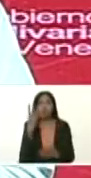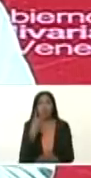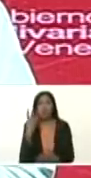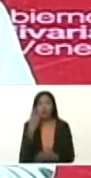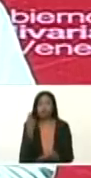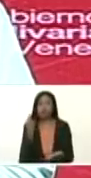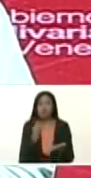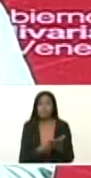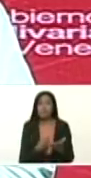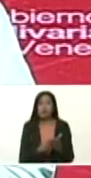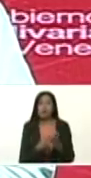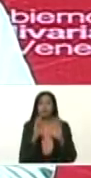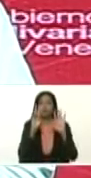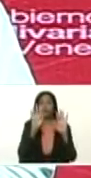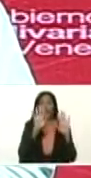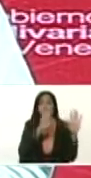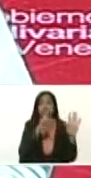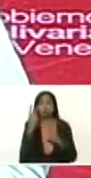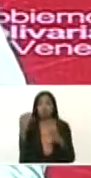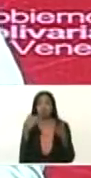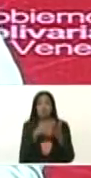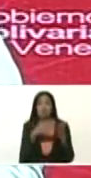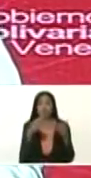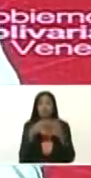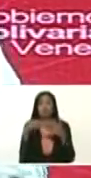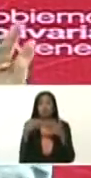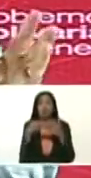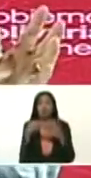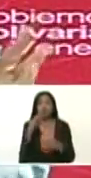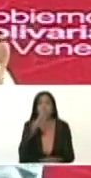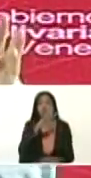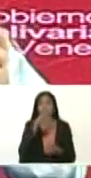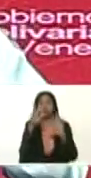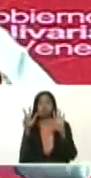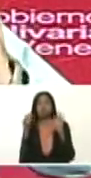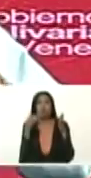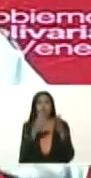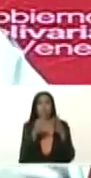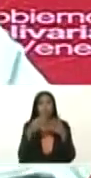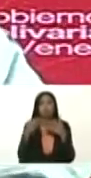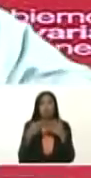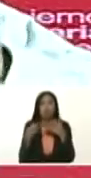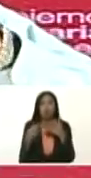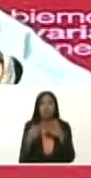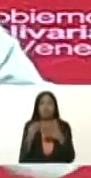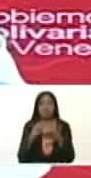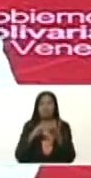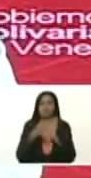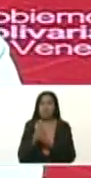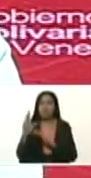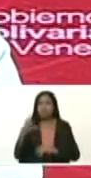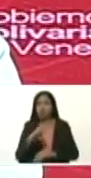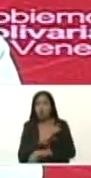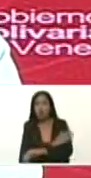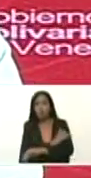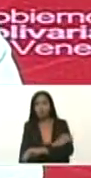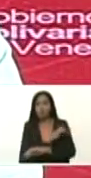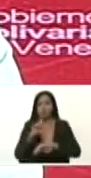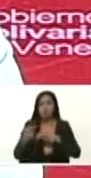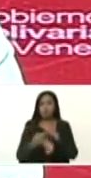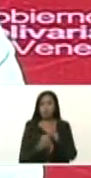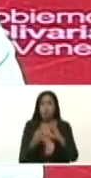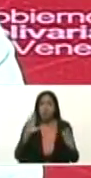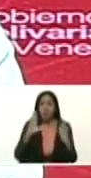4 entradas a 12 mil, 48 mil. ¿Qué es eso para la oposición guaidocista? ¿Qué es eso para Juan Guaidó, que es un